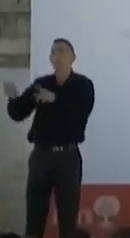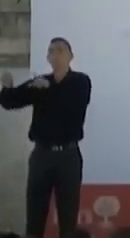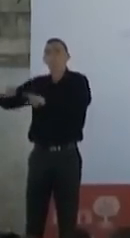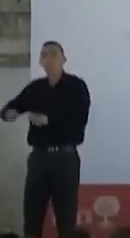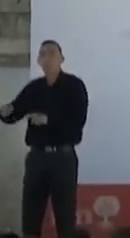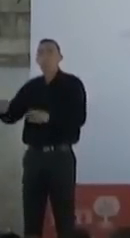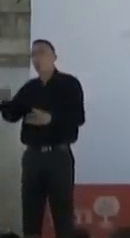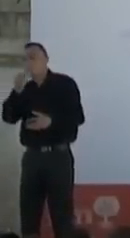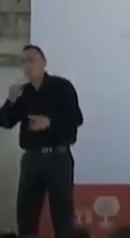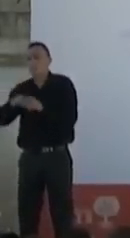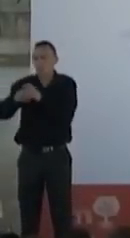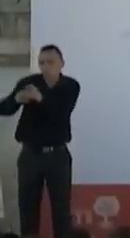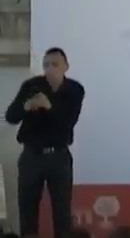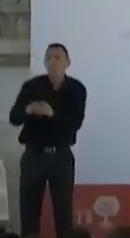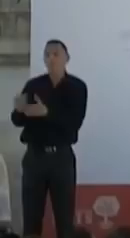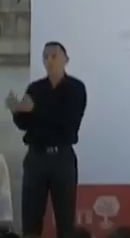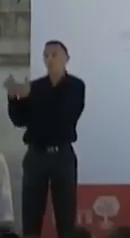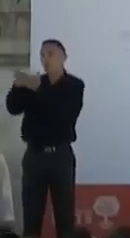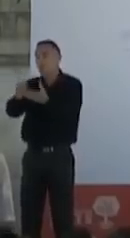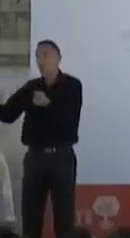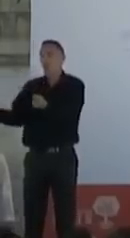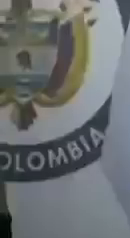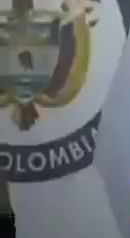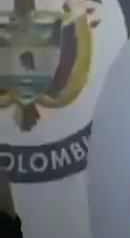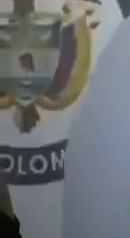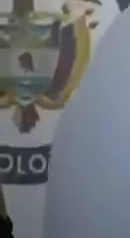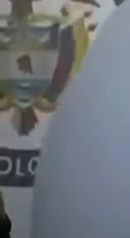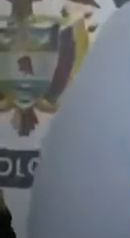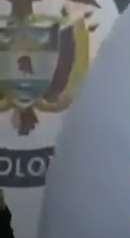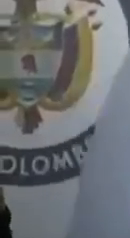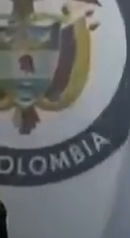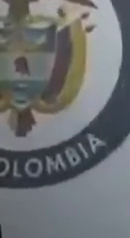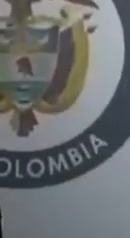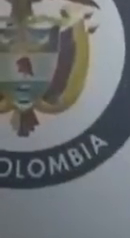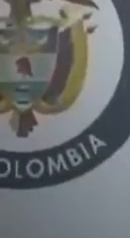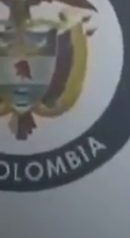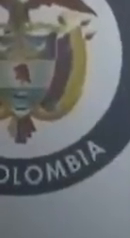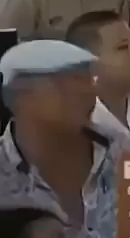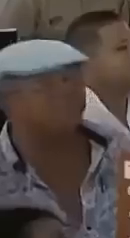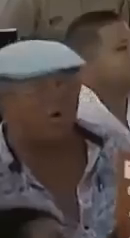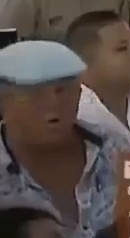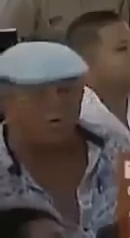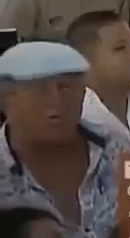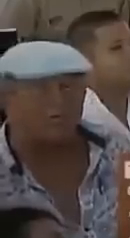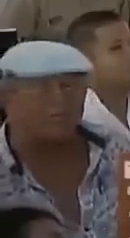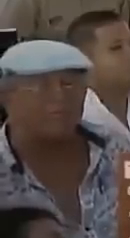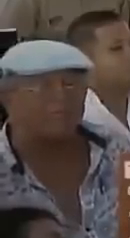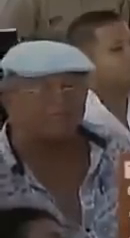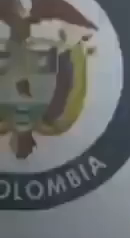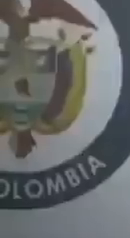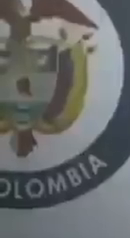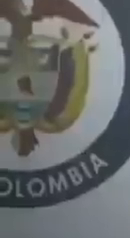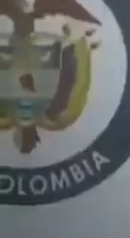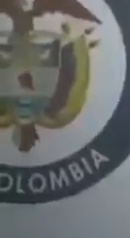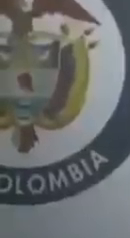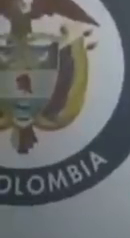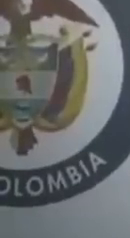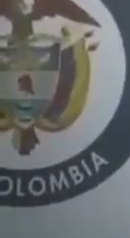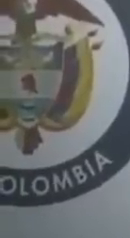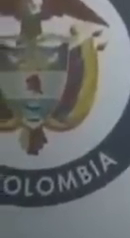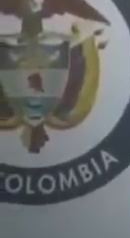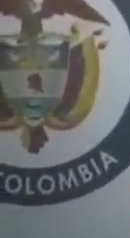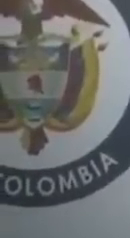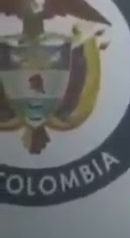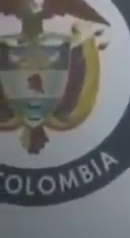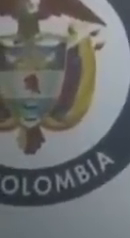en una alianza entre el DPS y el Ministerio de Educación. Dos, queremos también promover la